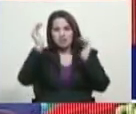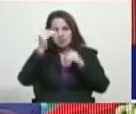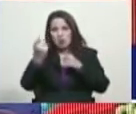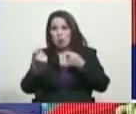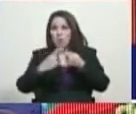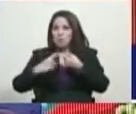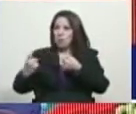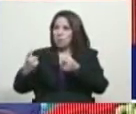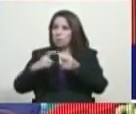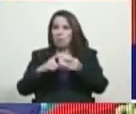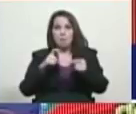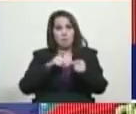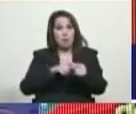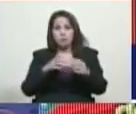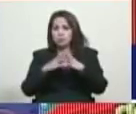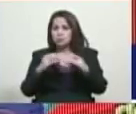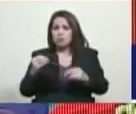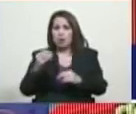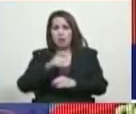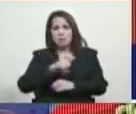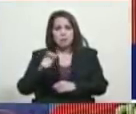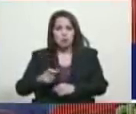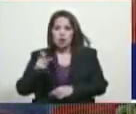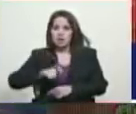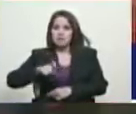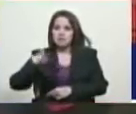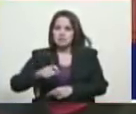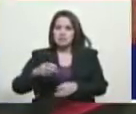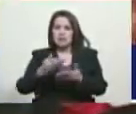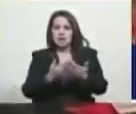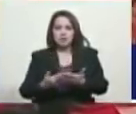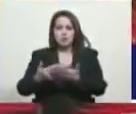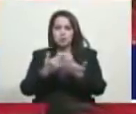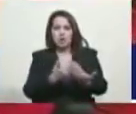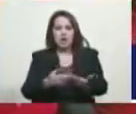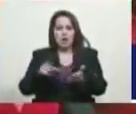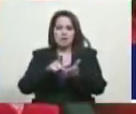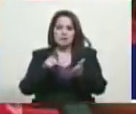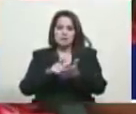captando a todos aquellos que quieran sacar su bachillerato.